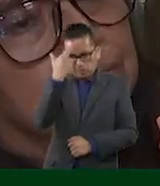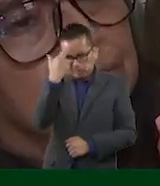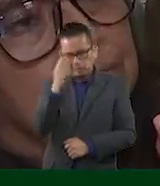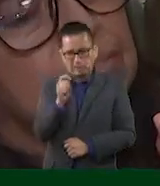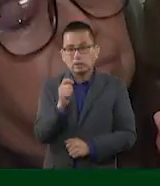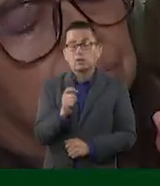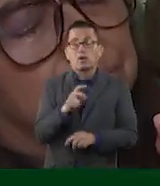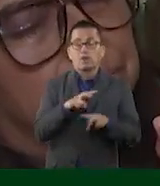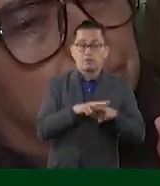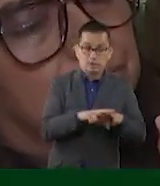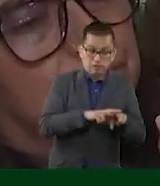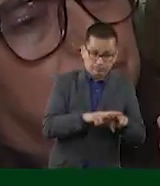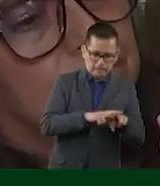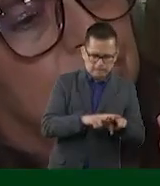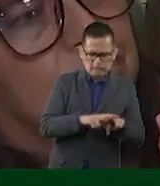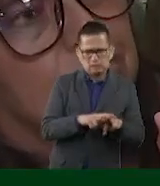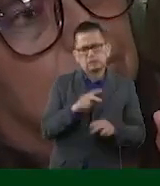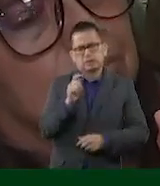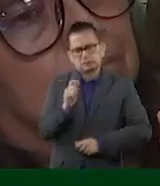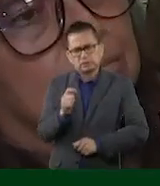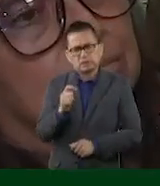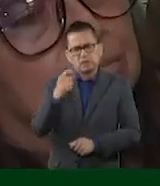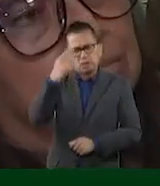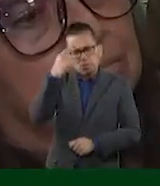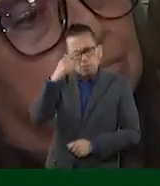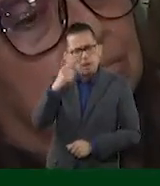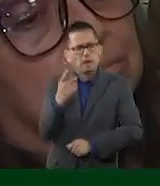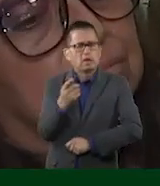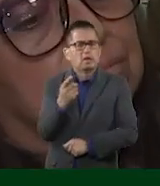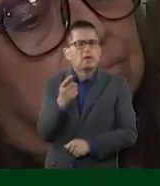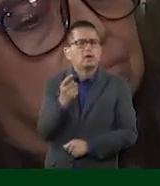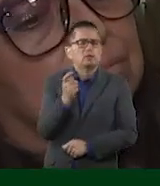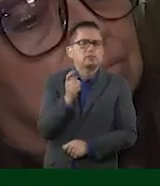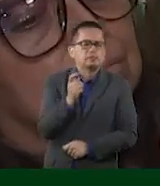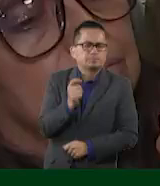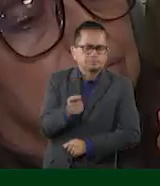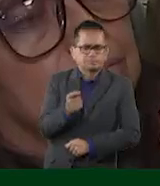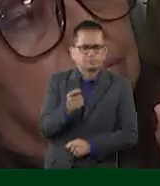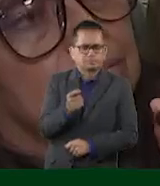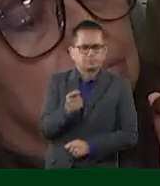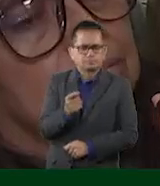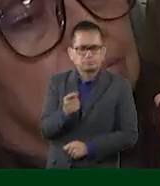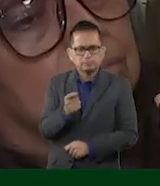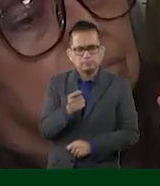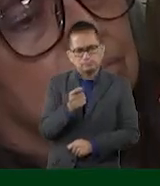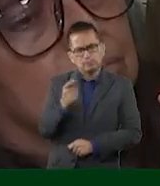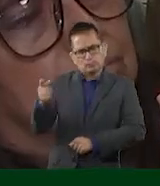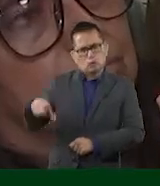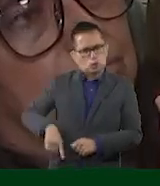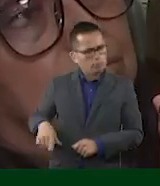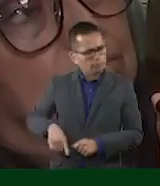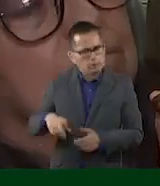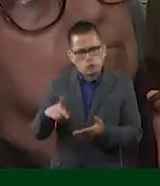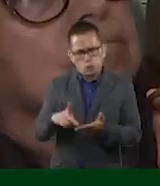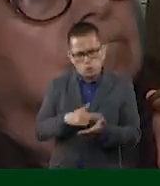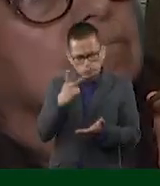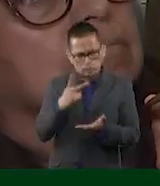ferroviarios, servicios ferroviarios para poder lograr que el Estado